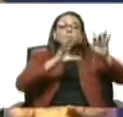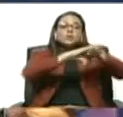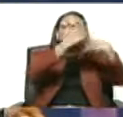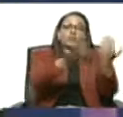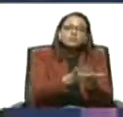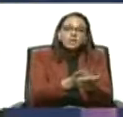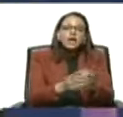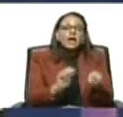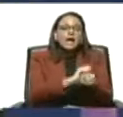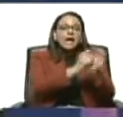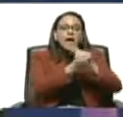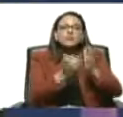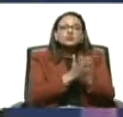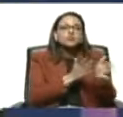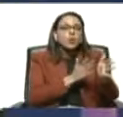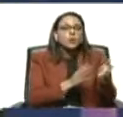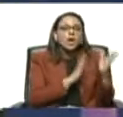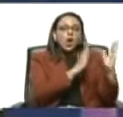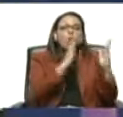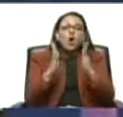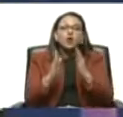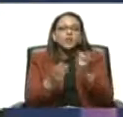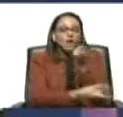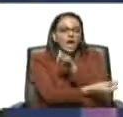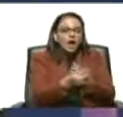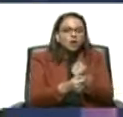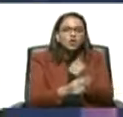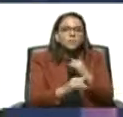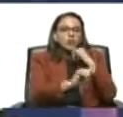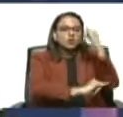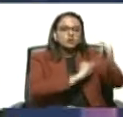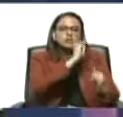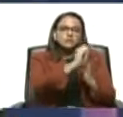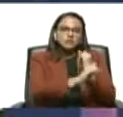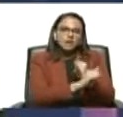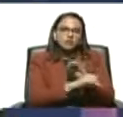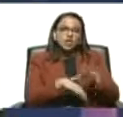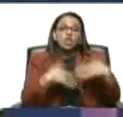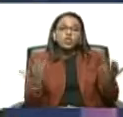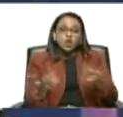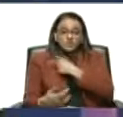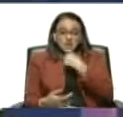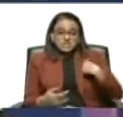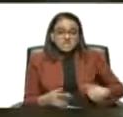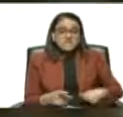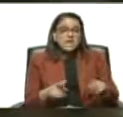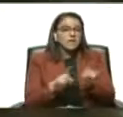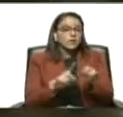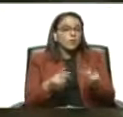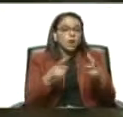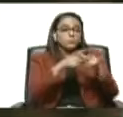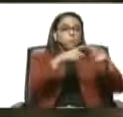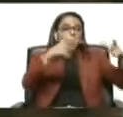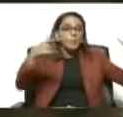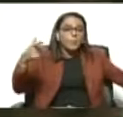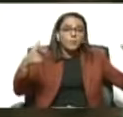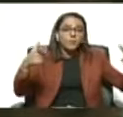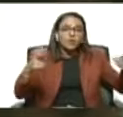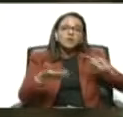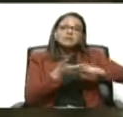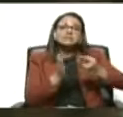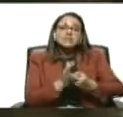el orden económico internacional, donde el crecimiento de China, de Asia también,